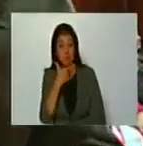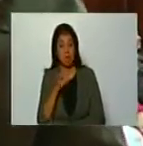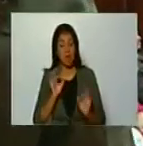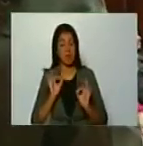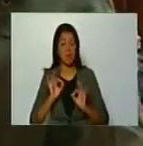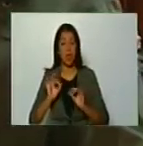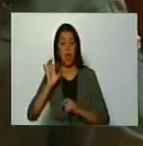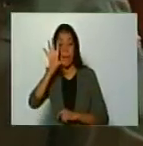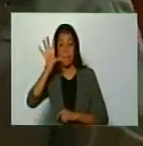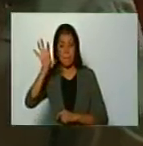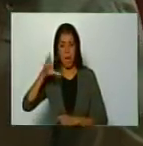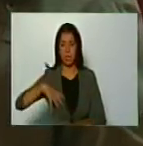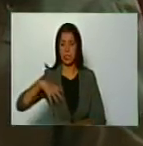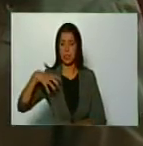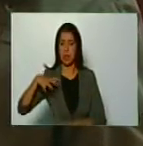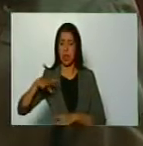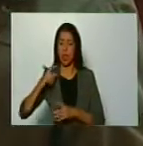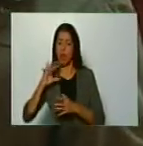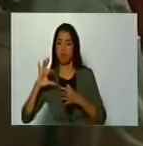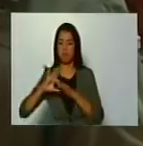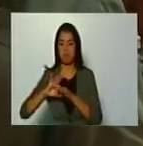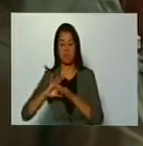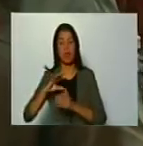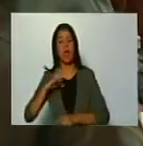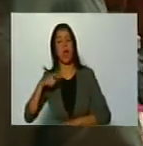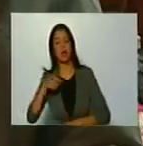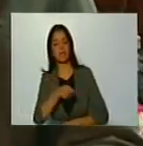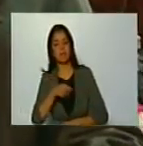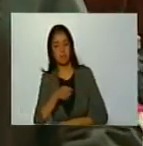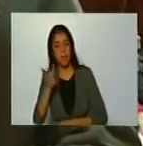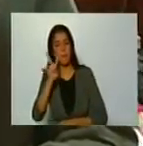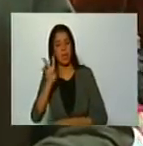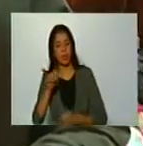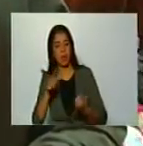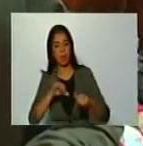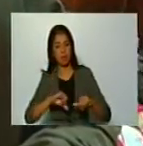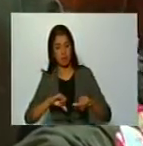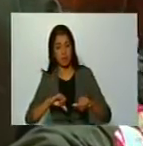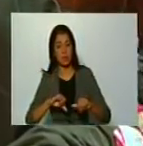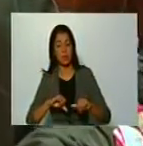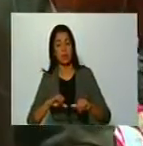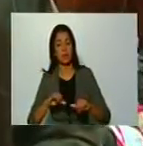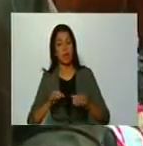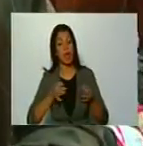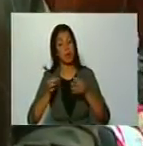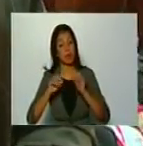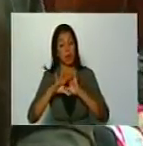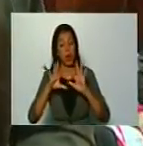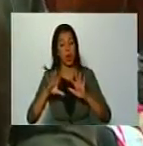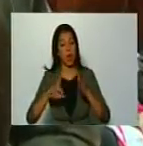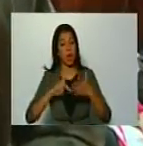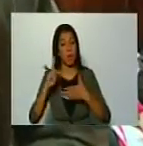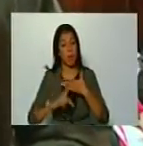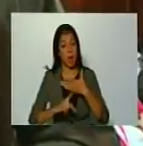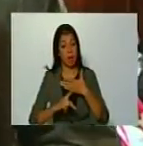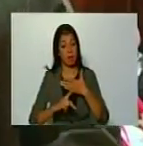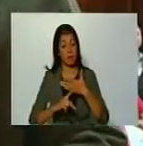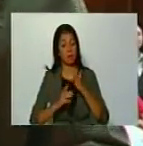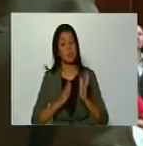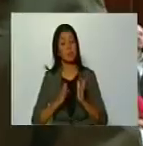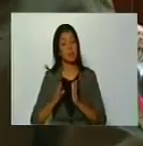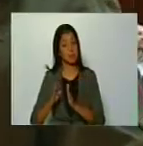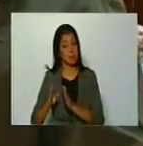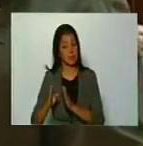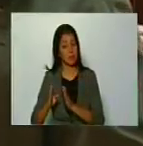extranjero que quiera intervenir sobre Venezuela. Y quiero aclarar esto porque este plan es